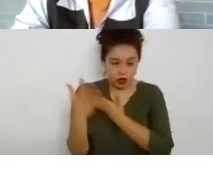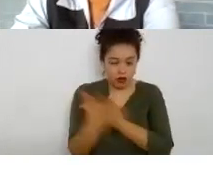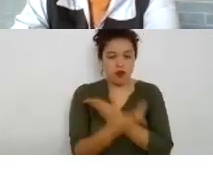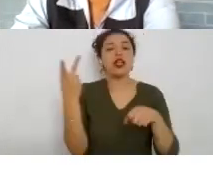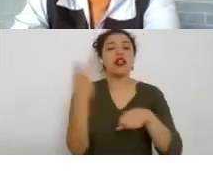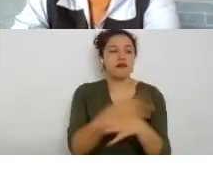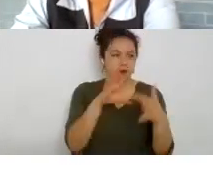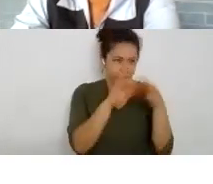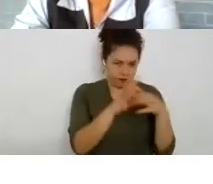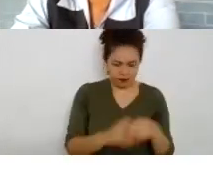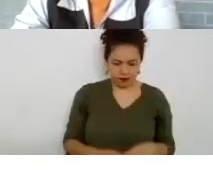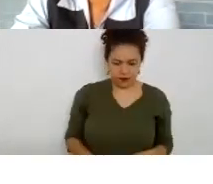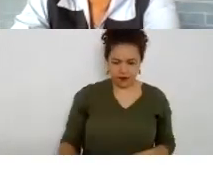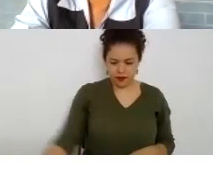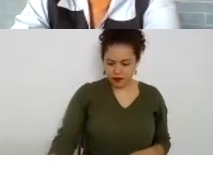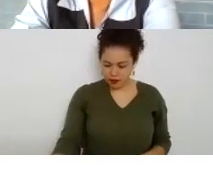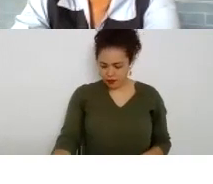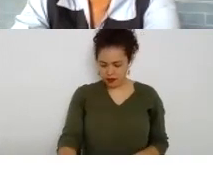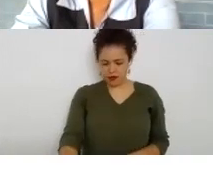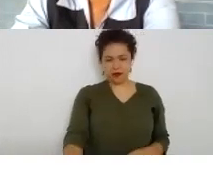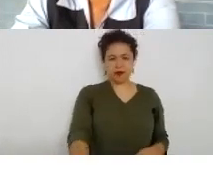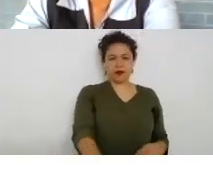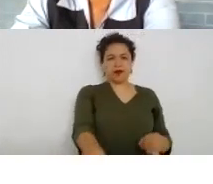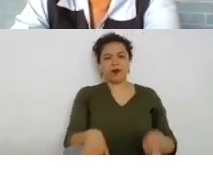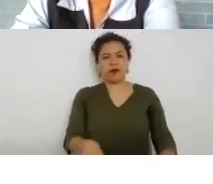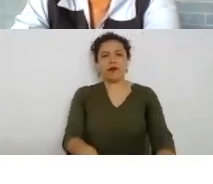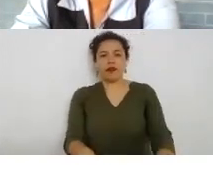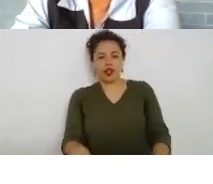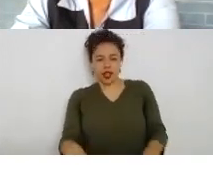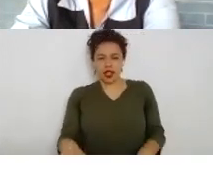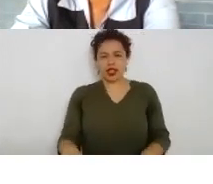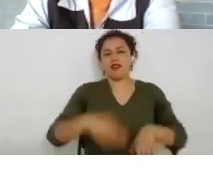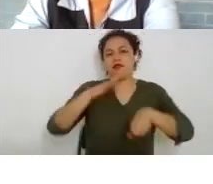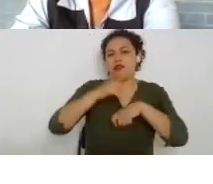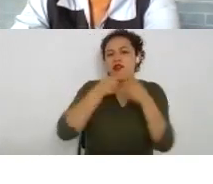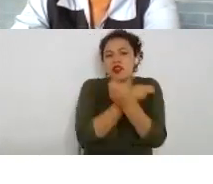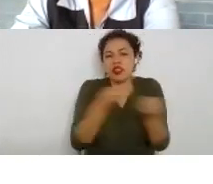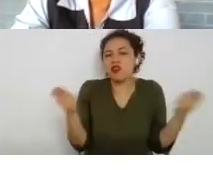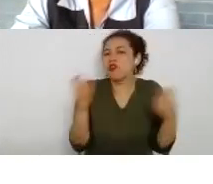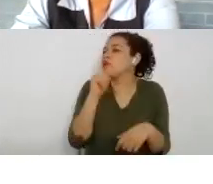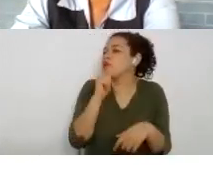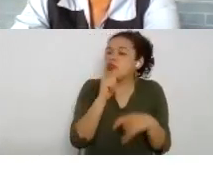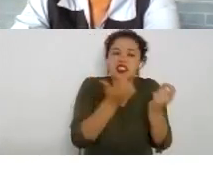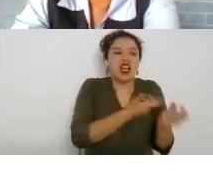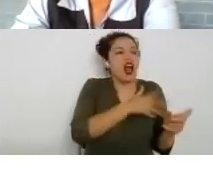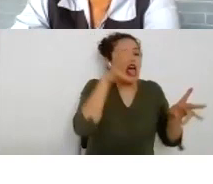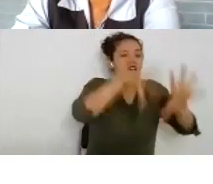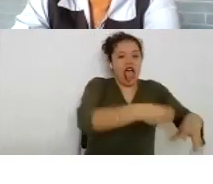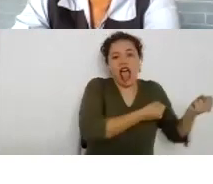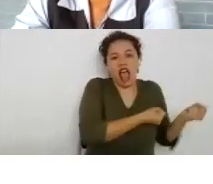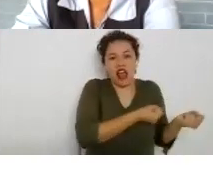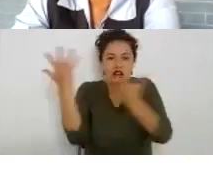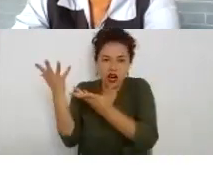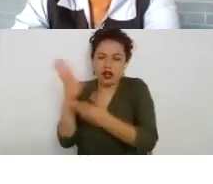pasó. ¿Ok? No podemos nosotros llevarlos, sobre todo tratándose de menores de edad, no podemos llevarlos o trasladarlos de un